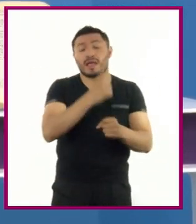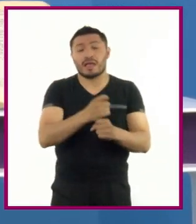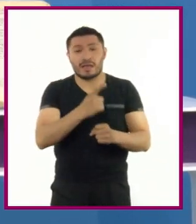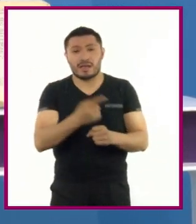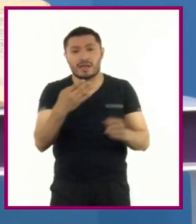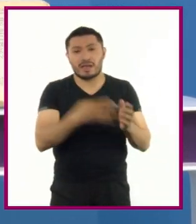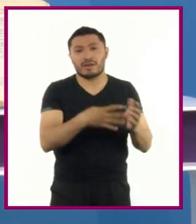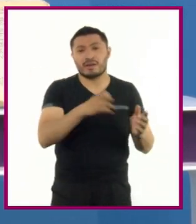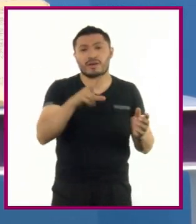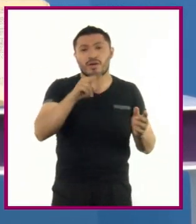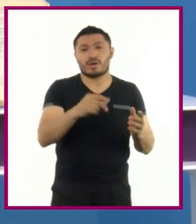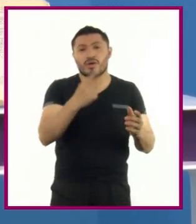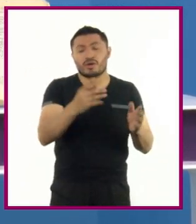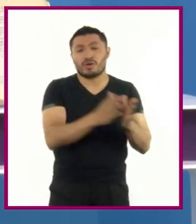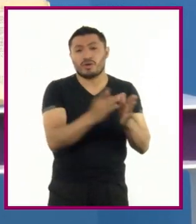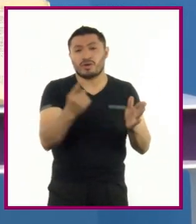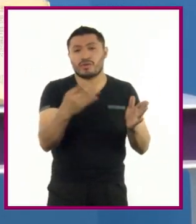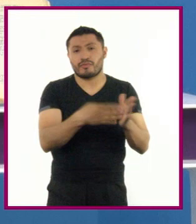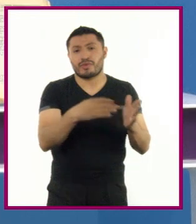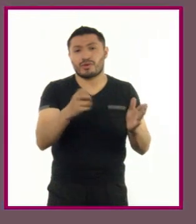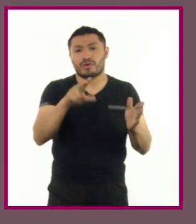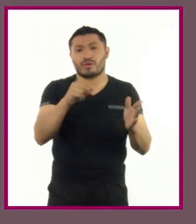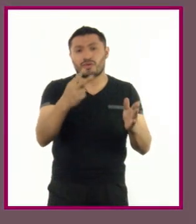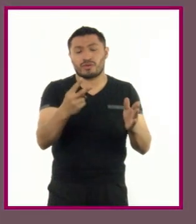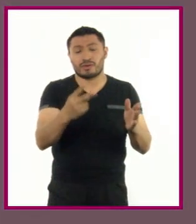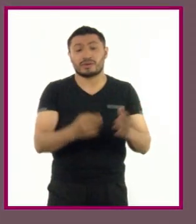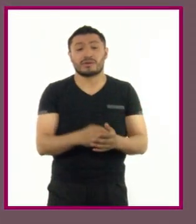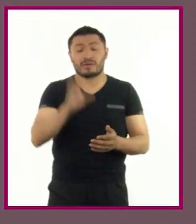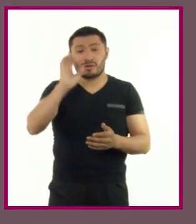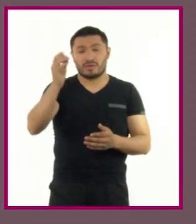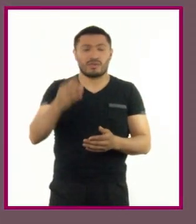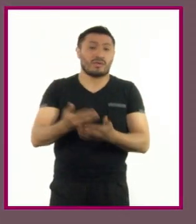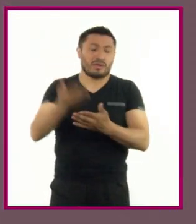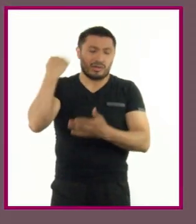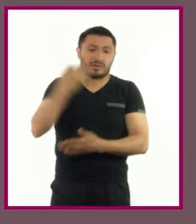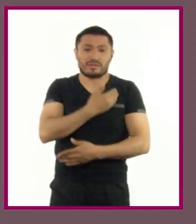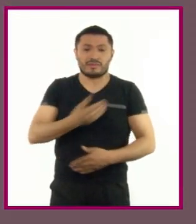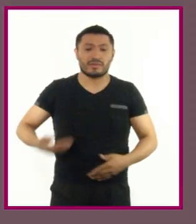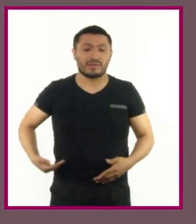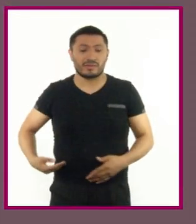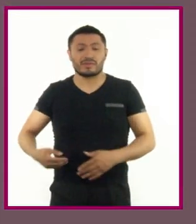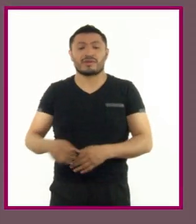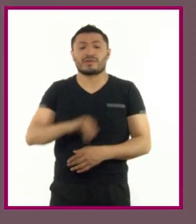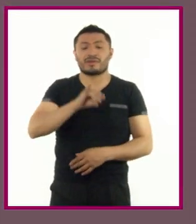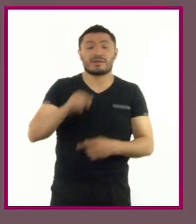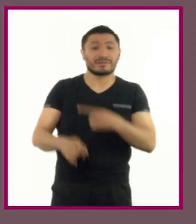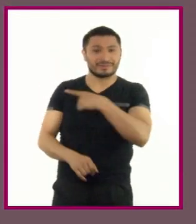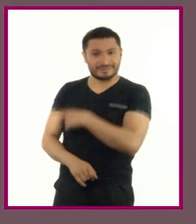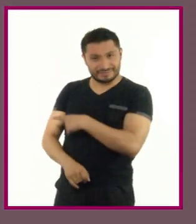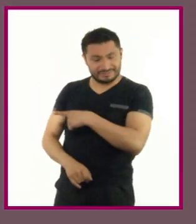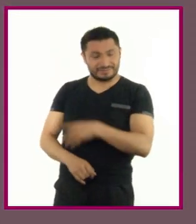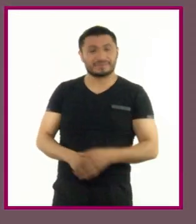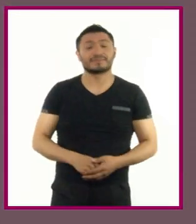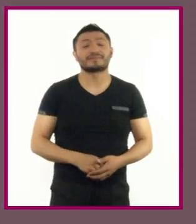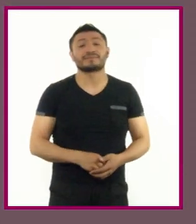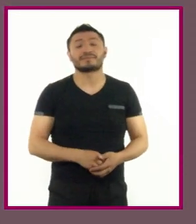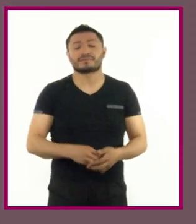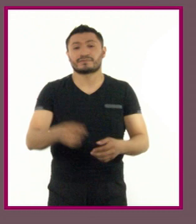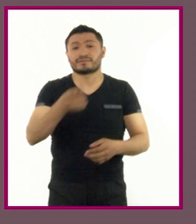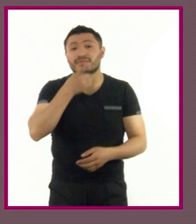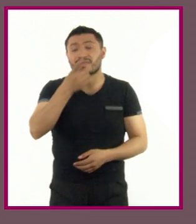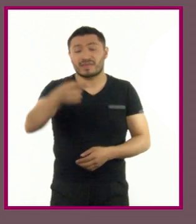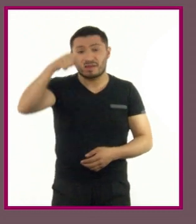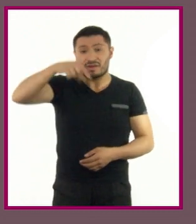entre 1981 y 1982, cuando el entonces presidente de la República, José López Portillo, declaró